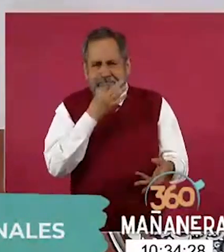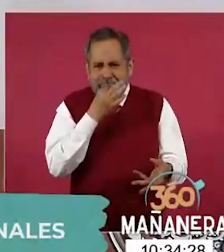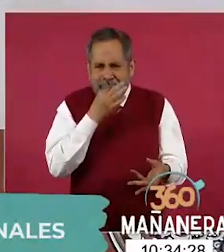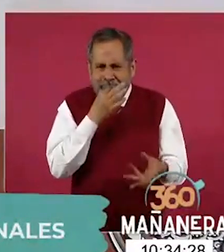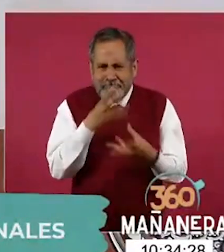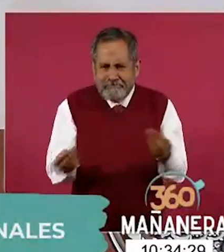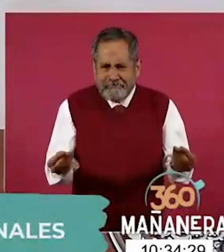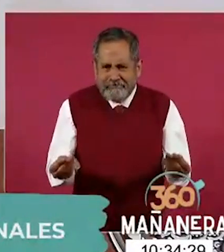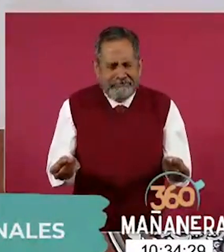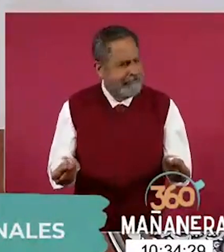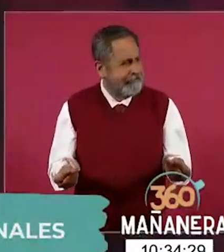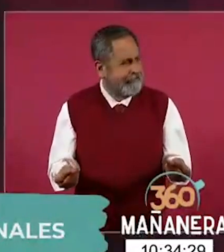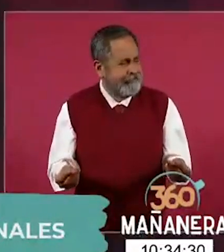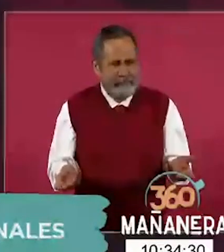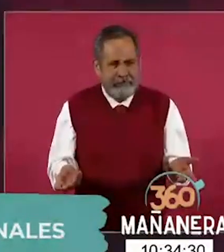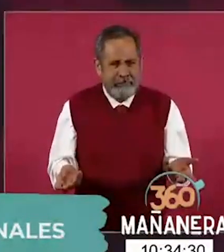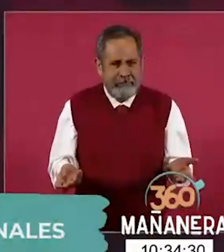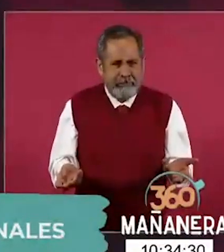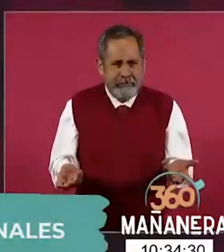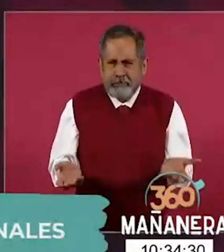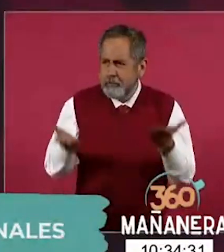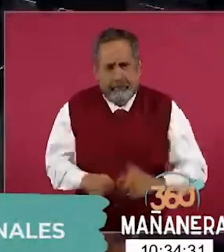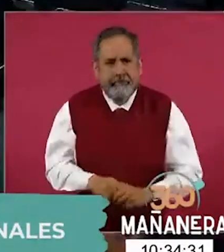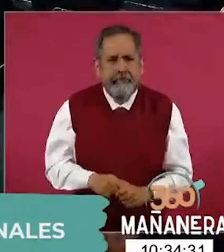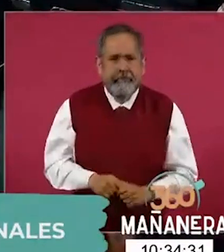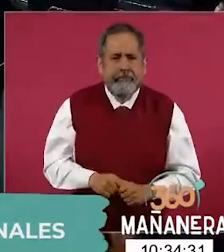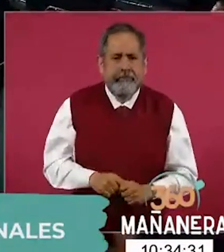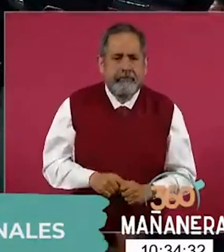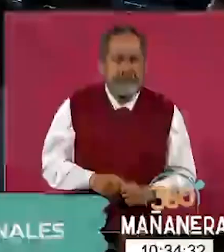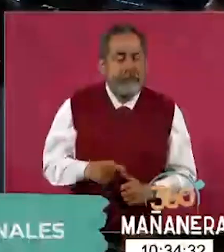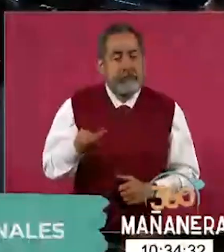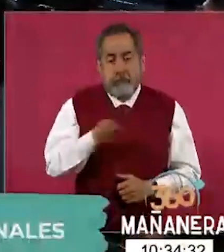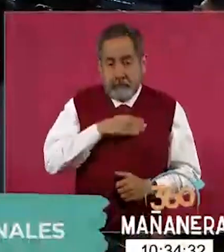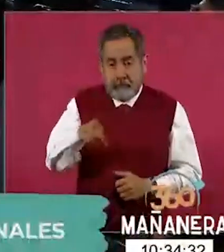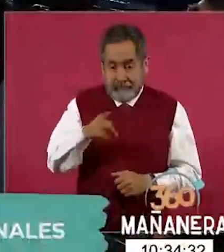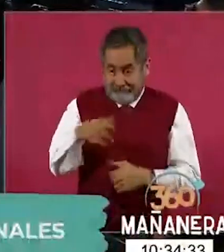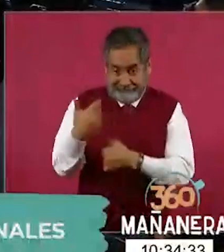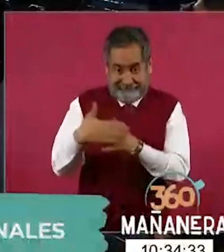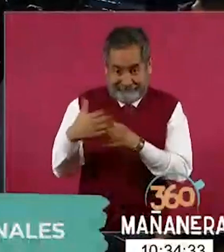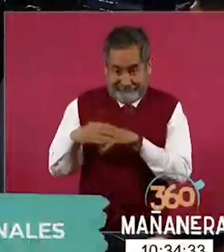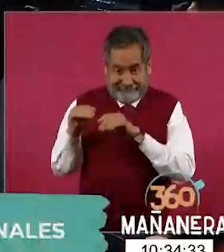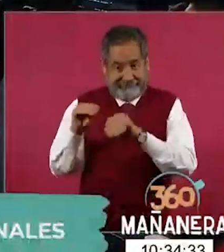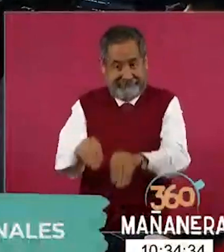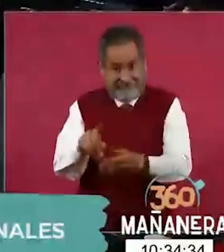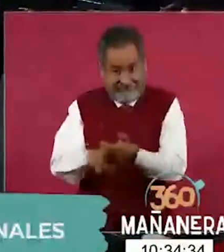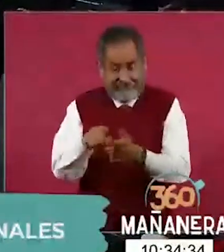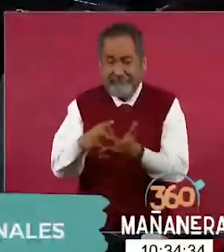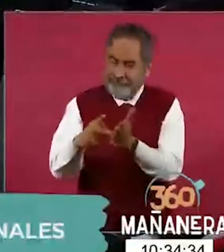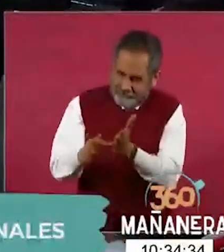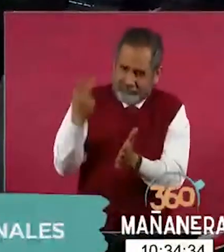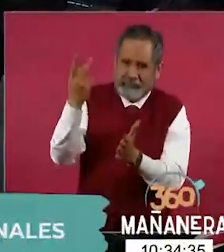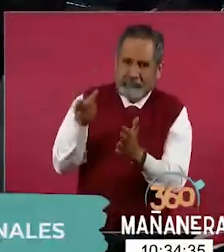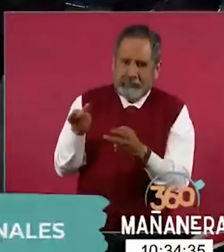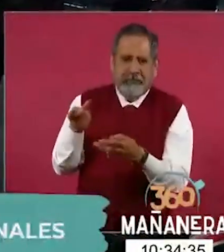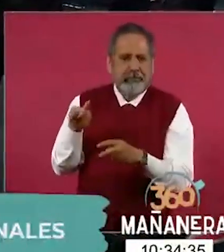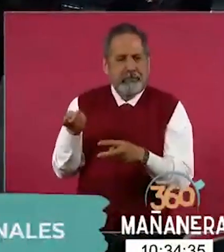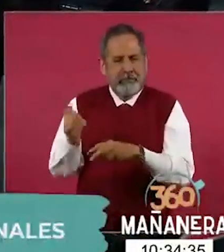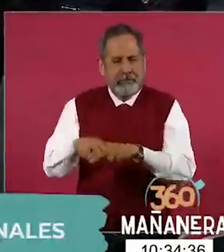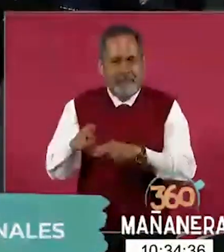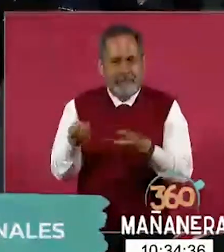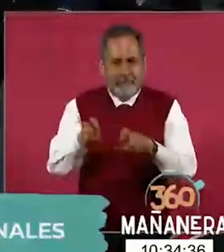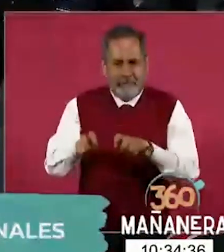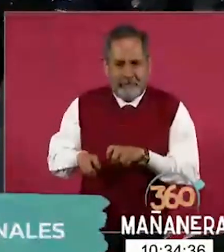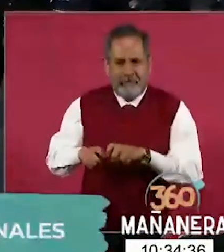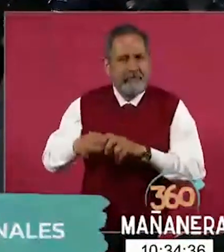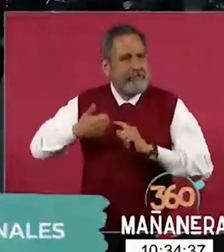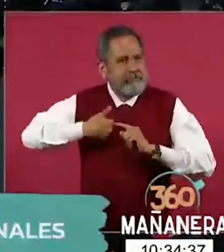mañana y nos quedamos sin trenes de pasajeros pero qué bueno que ya les va a tocar de nuevo no subirse a